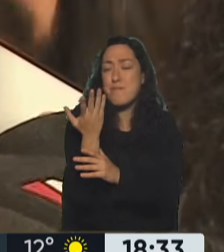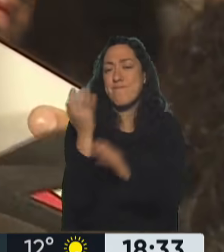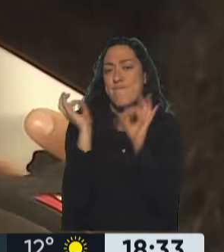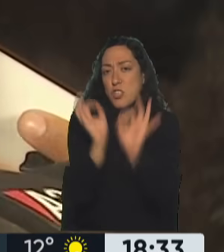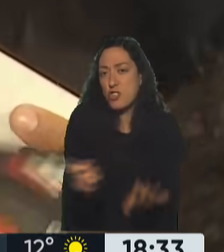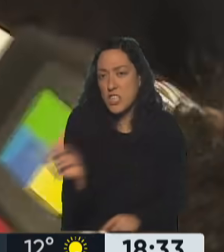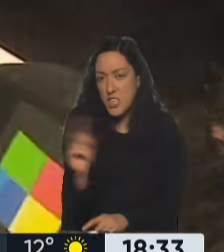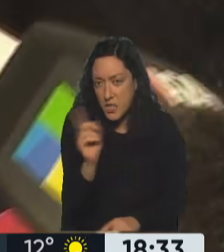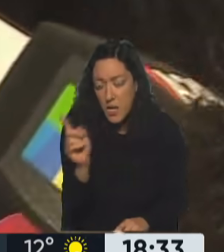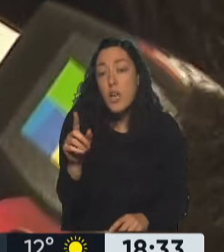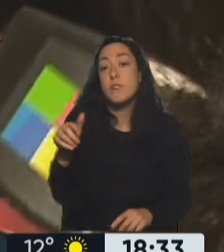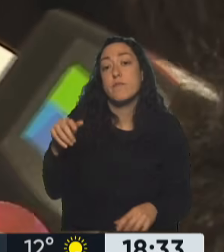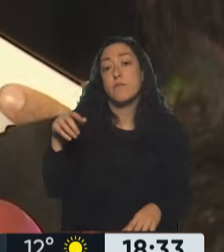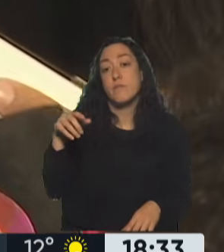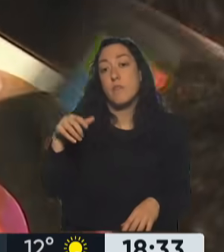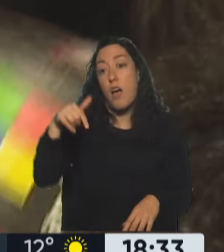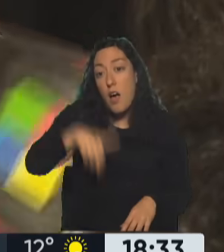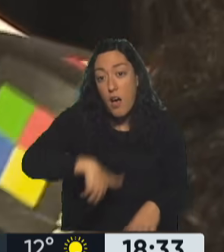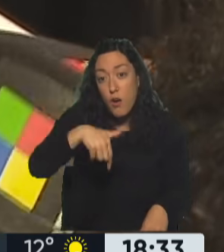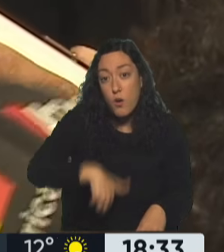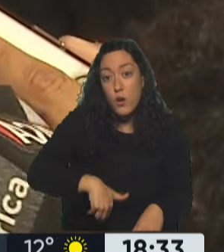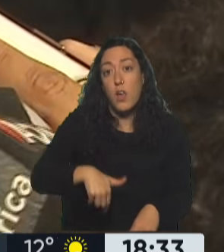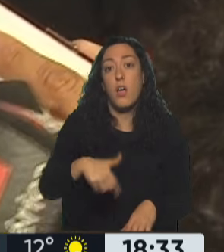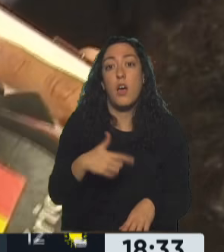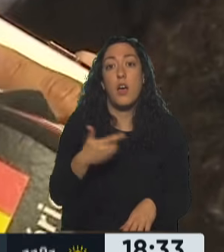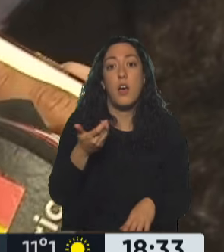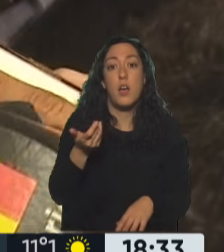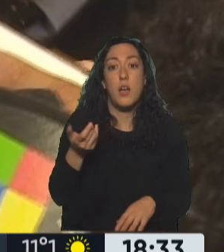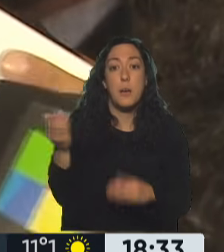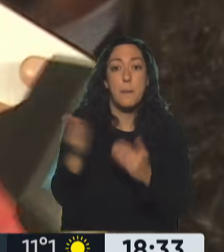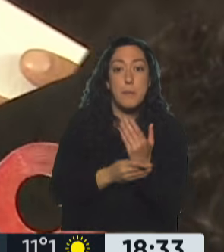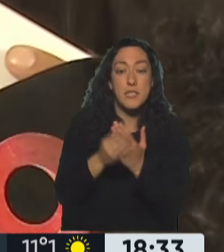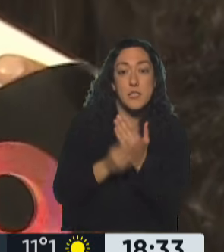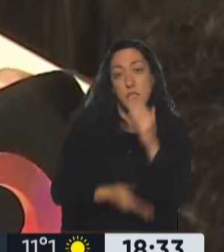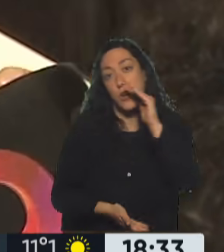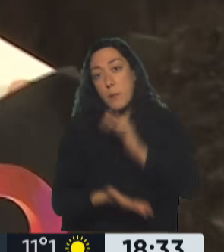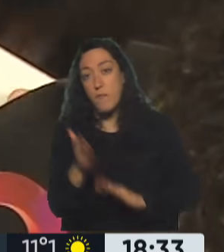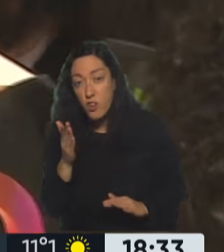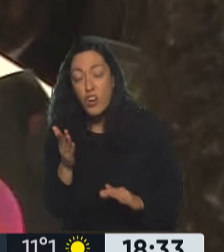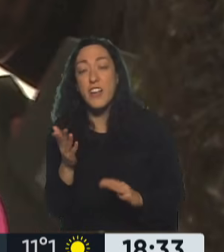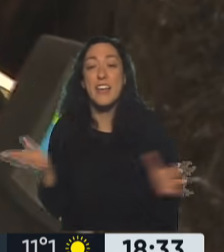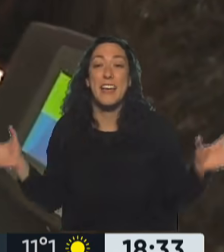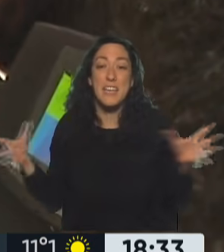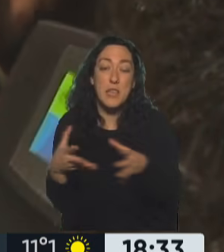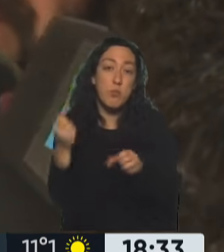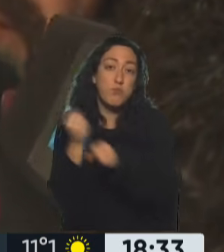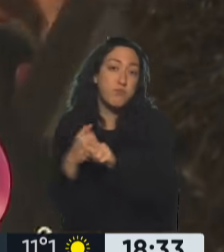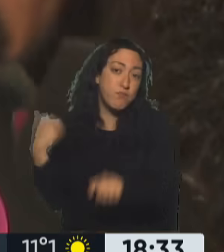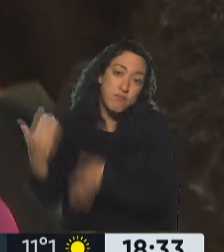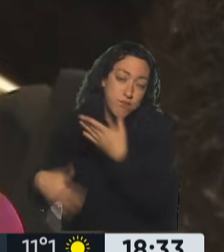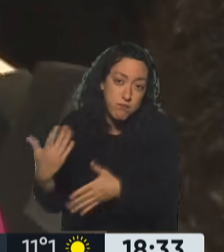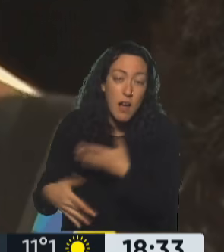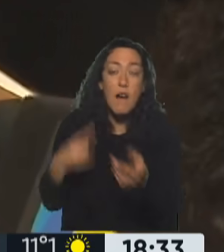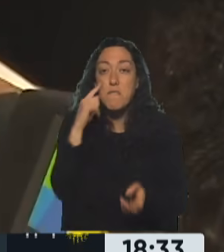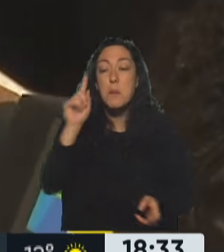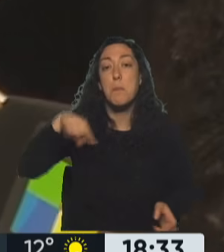estar. Y ahora me voy para el ministerio, que tengo al equipo trabajando, y veremos a partir